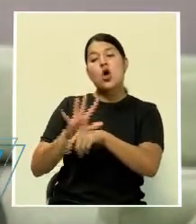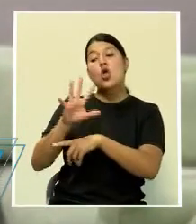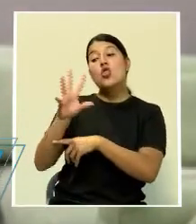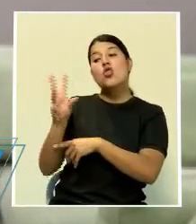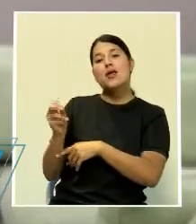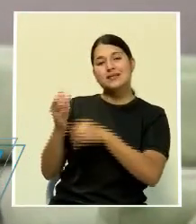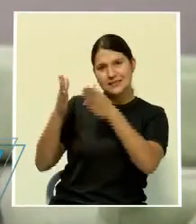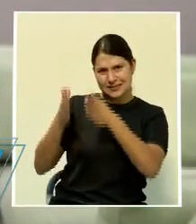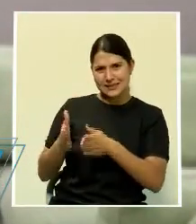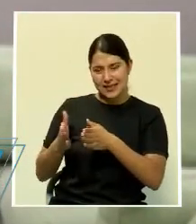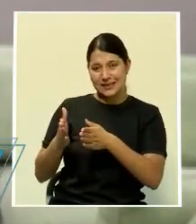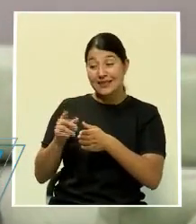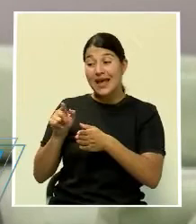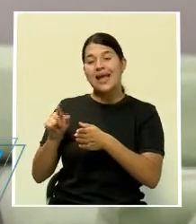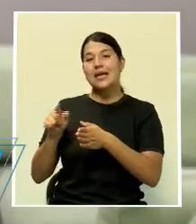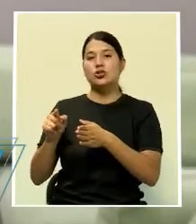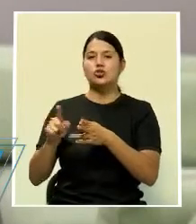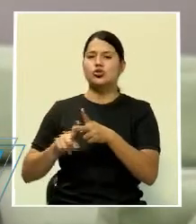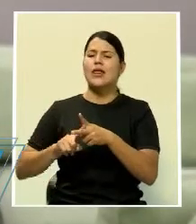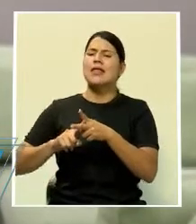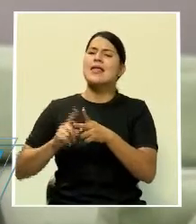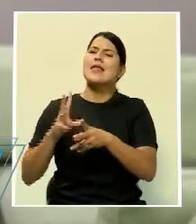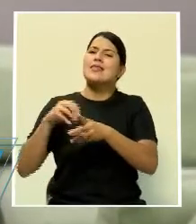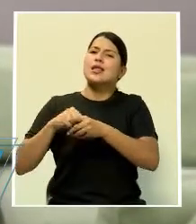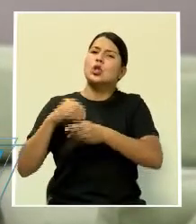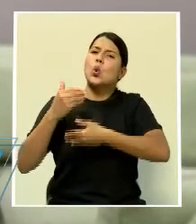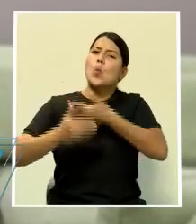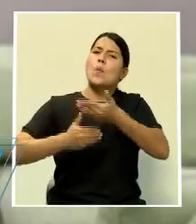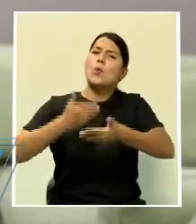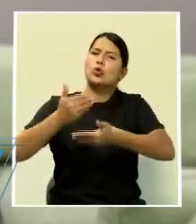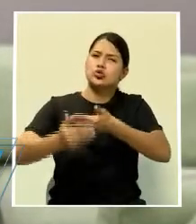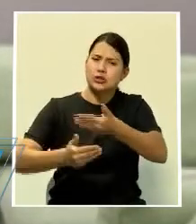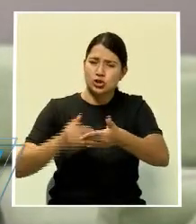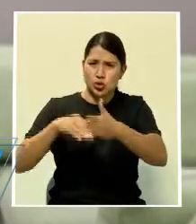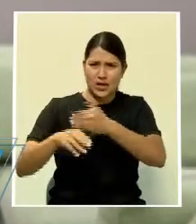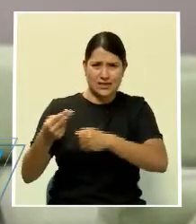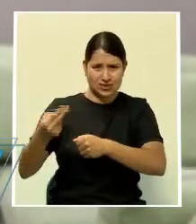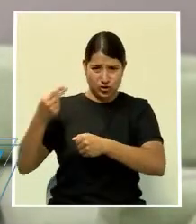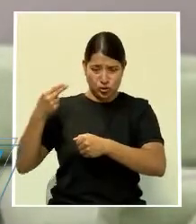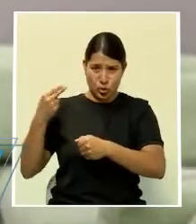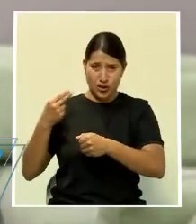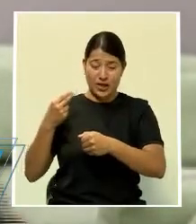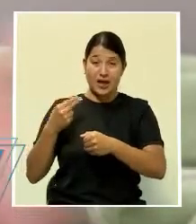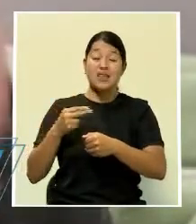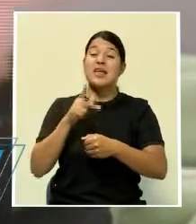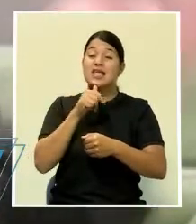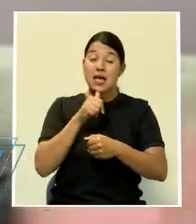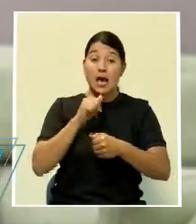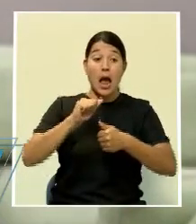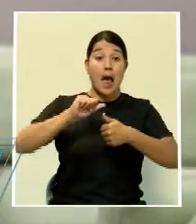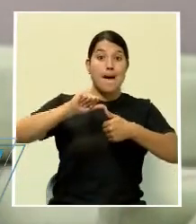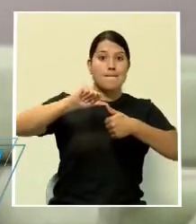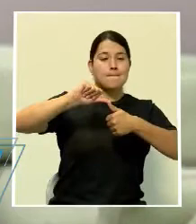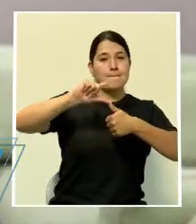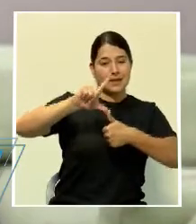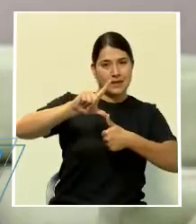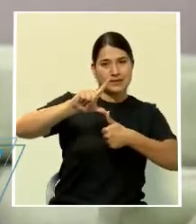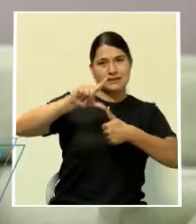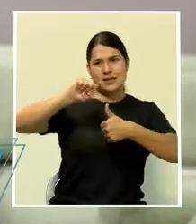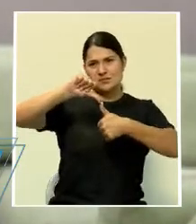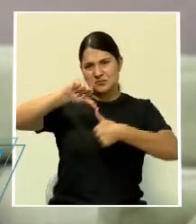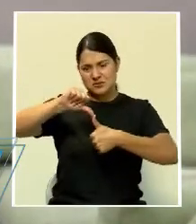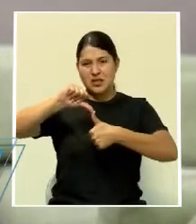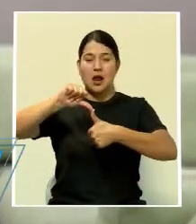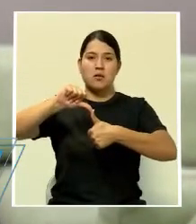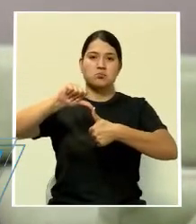procesos históricos que conformaron tanto América Latina, América Central y el Caribe y América en general,